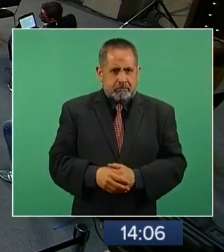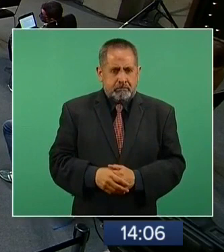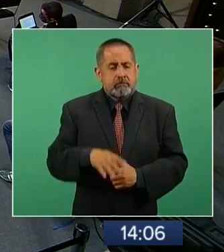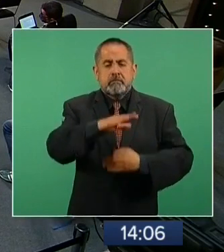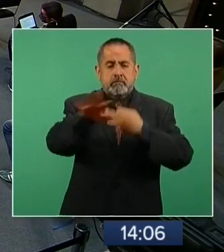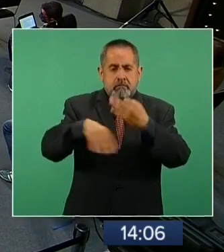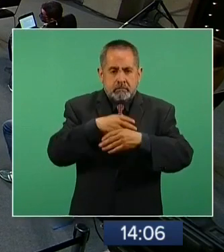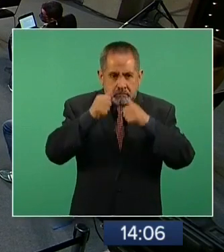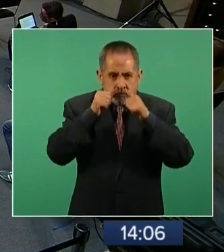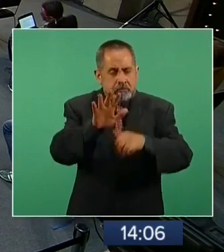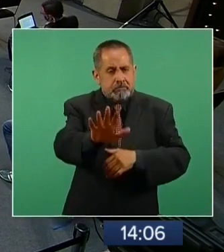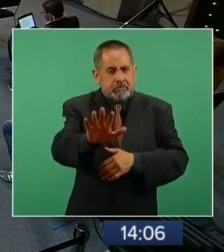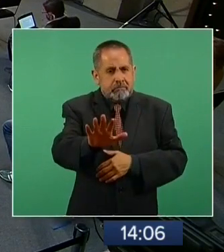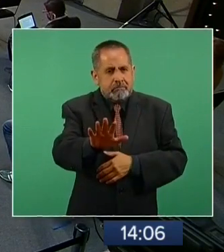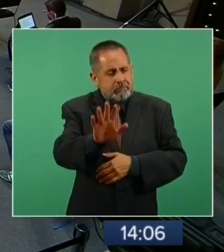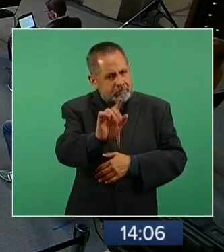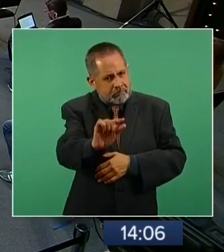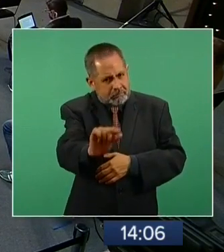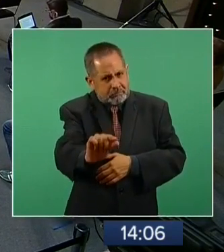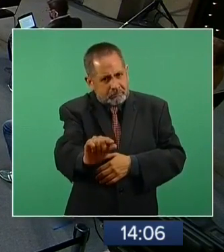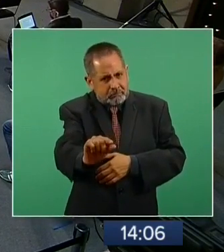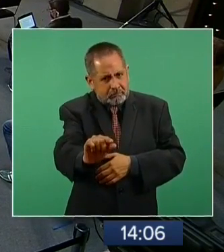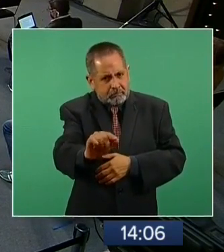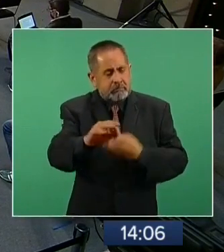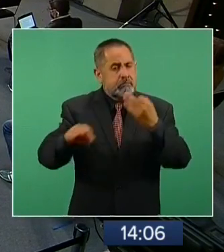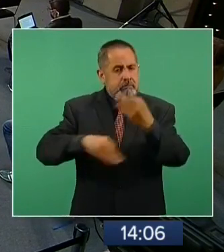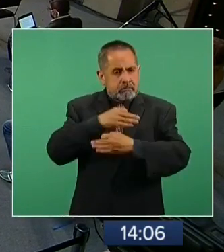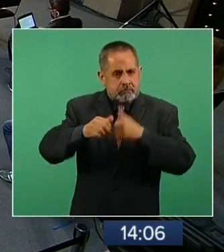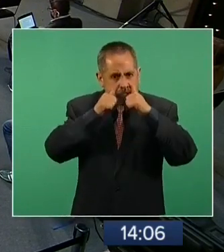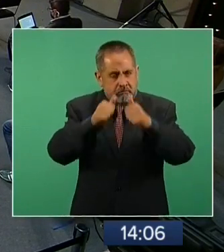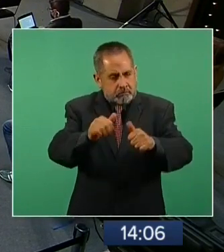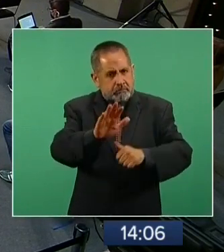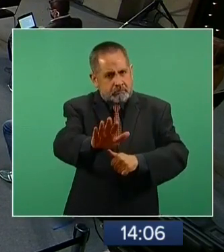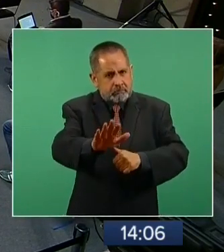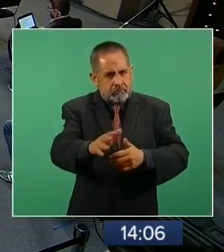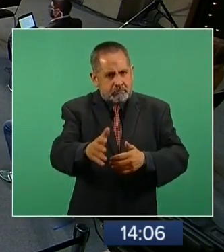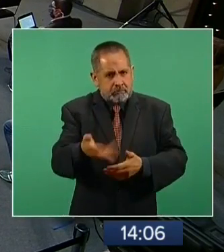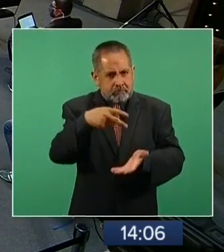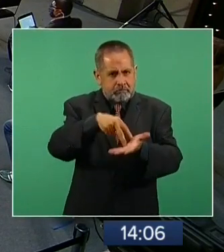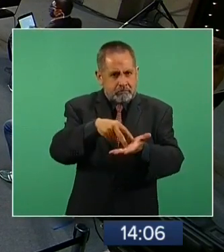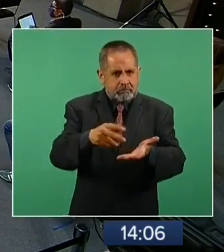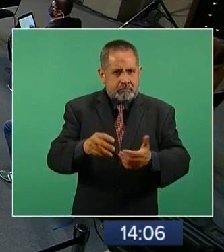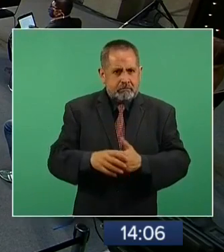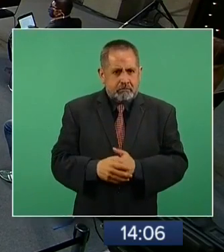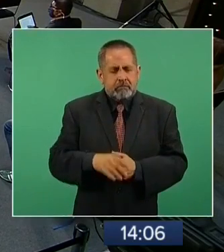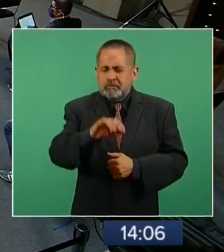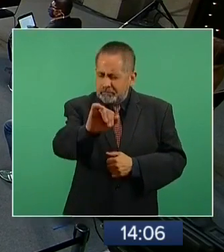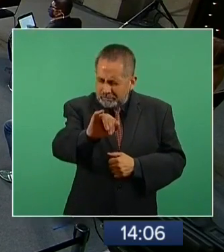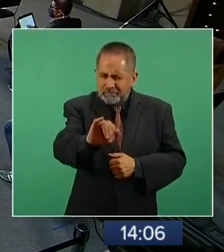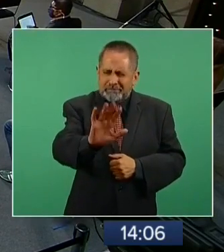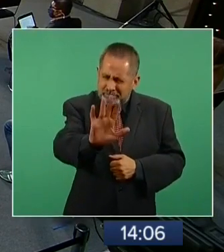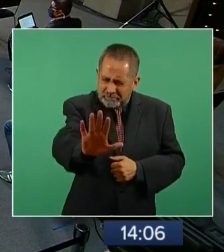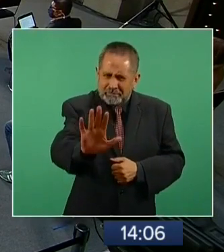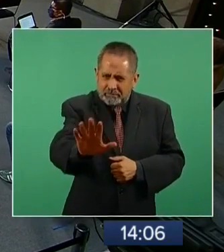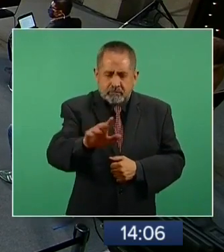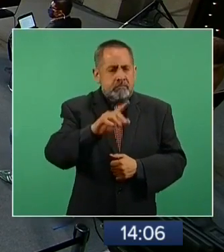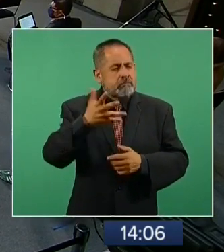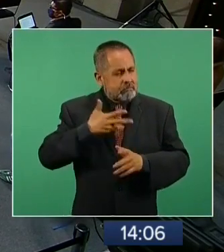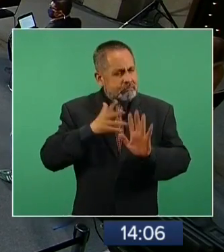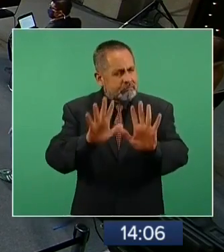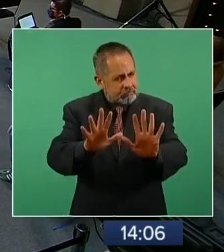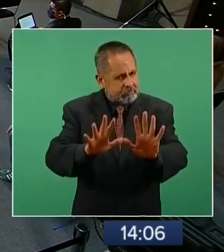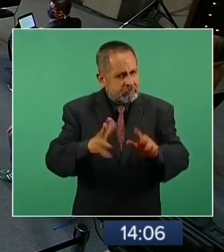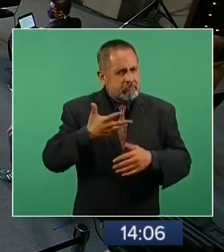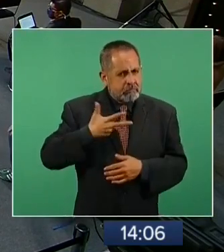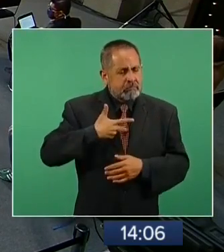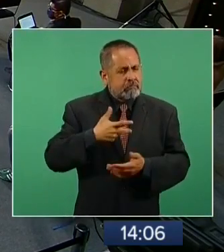A todo ahorita, espera, es que esto es muy interesante, a todos. O sea, sí, pero todos tienen